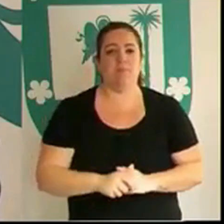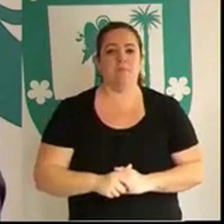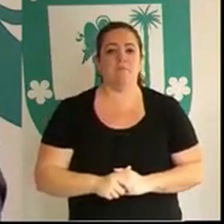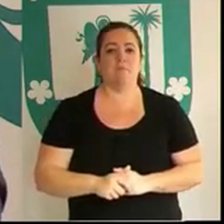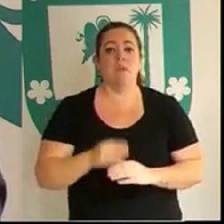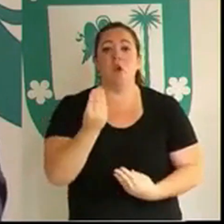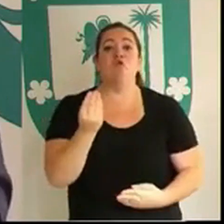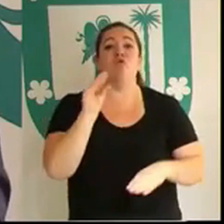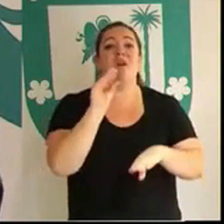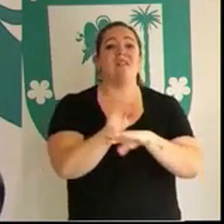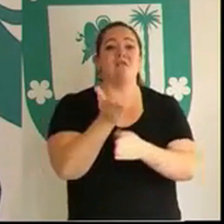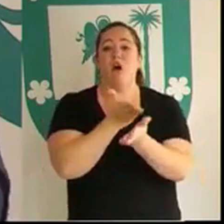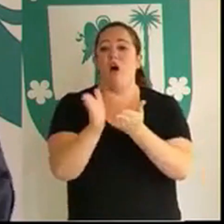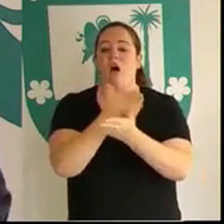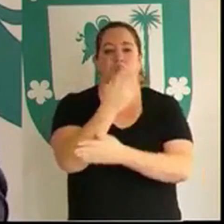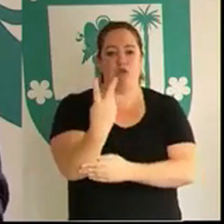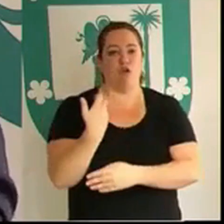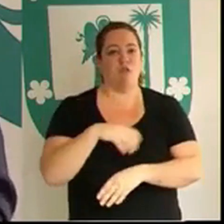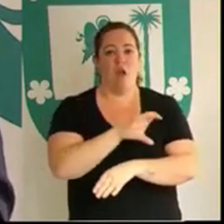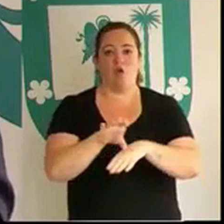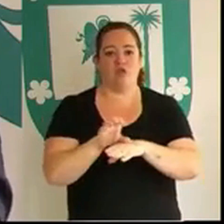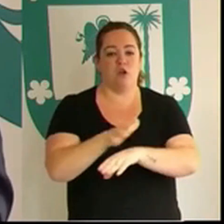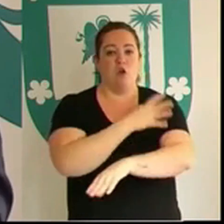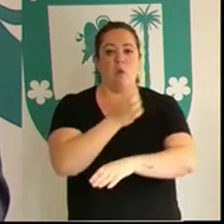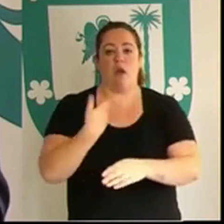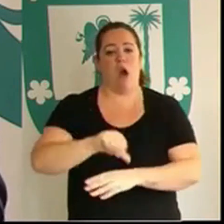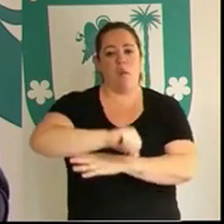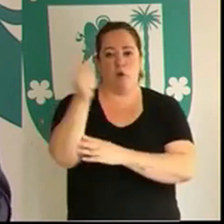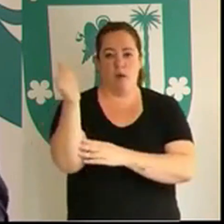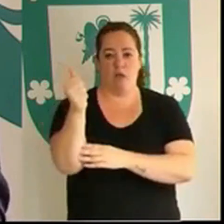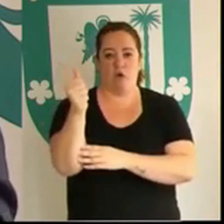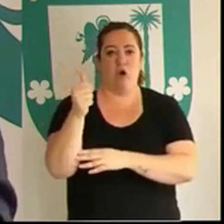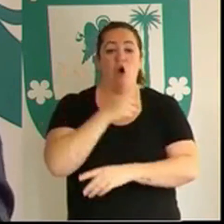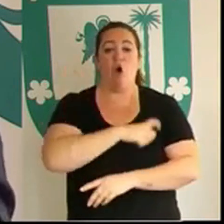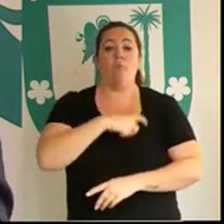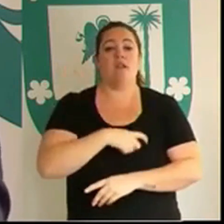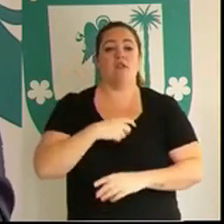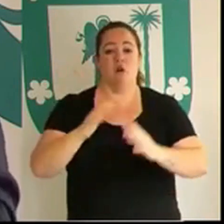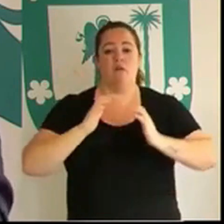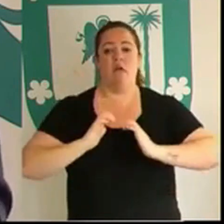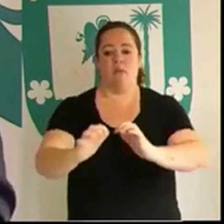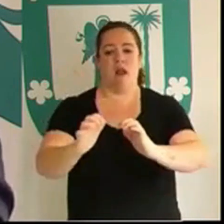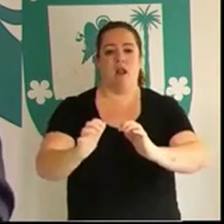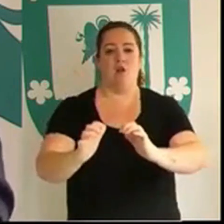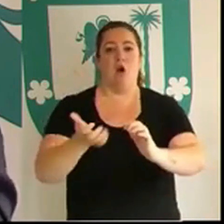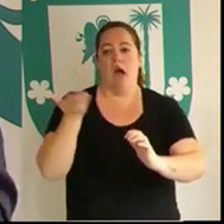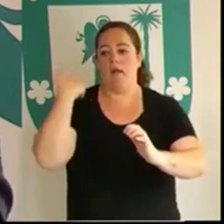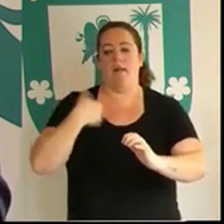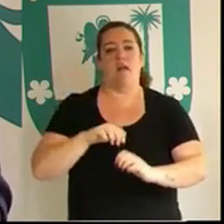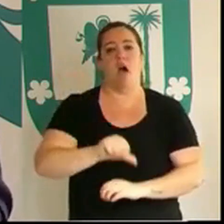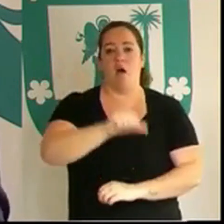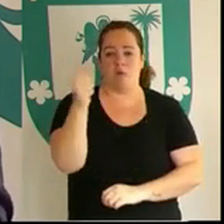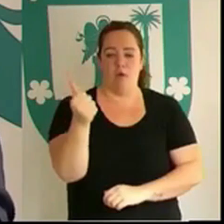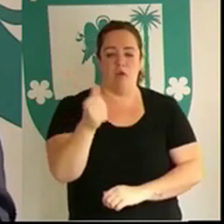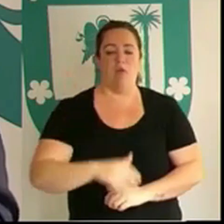tenemos dos líneas de subvención que ya ha aprobado el Consejo de Gobierno de este Cabildo, que ha aprobado la Comisión de Pleno de este Cabildo en el día de ayer, que